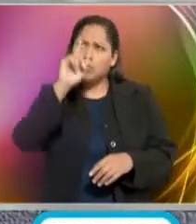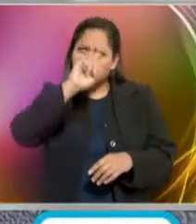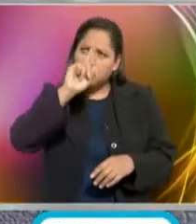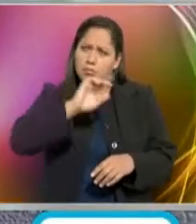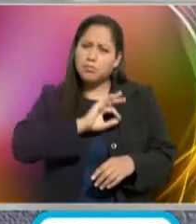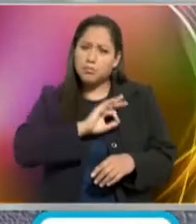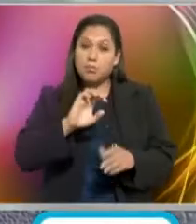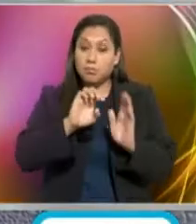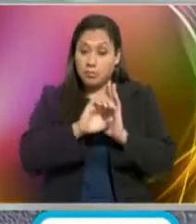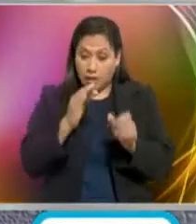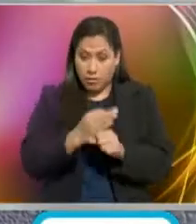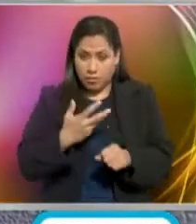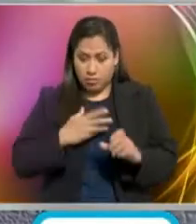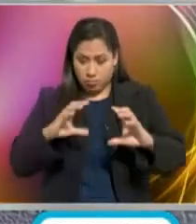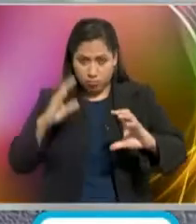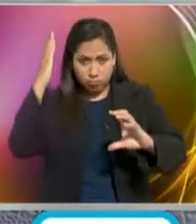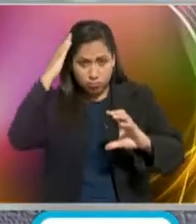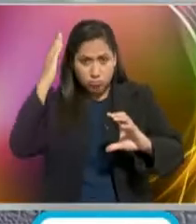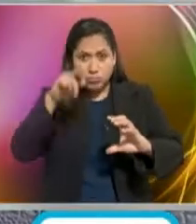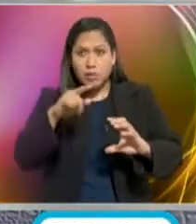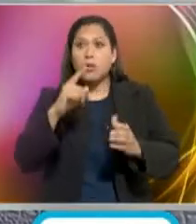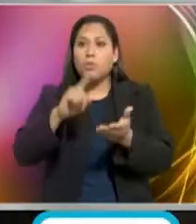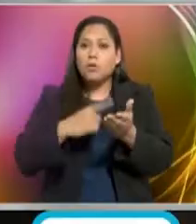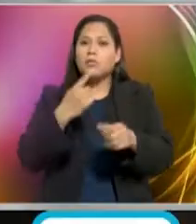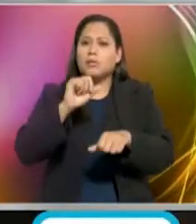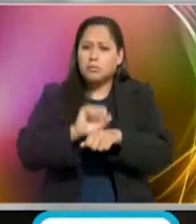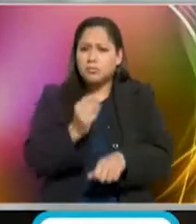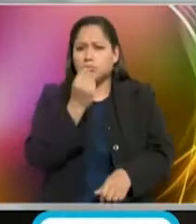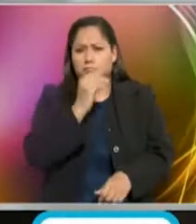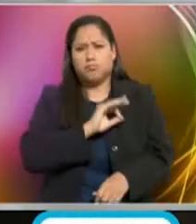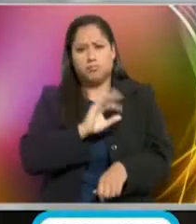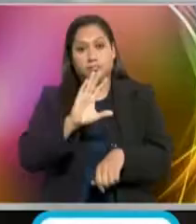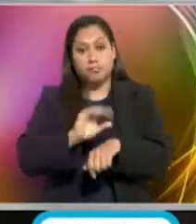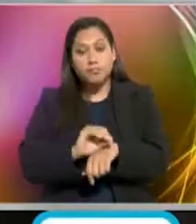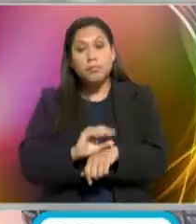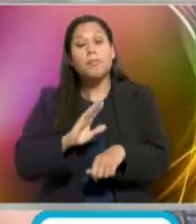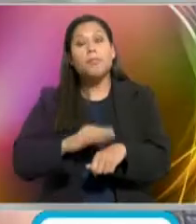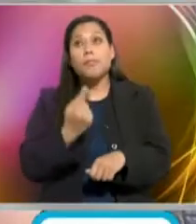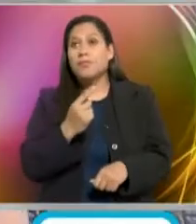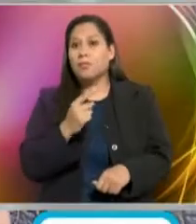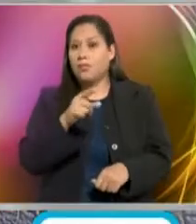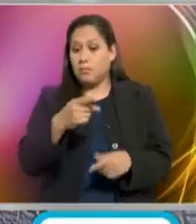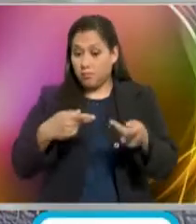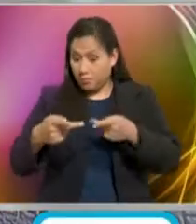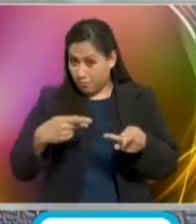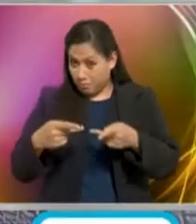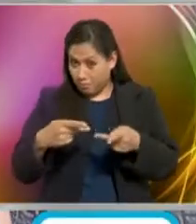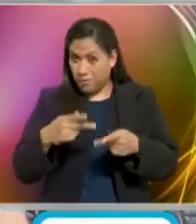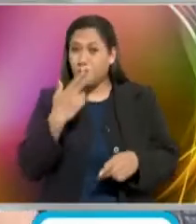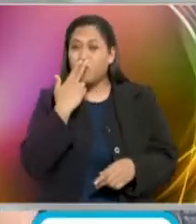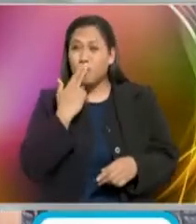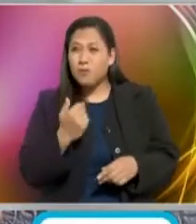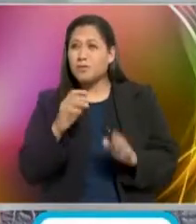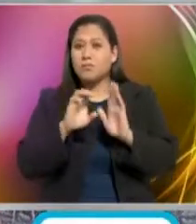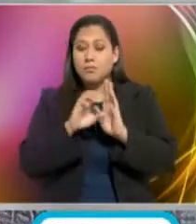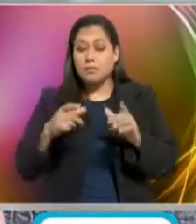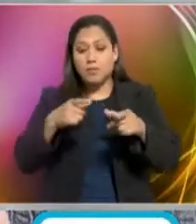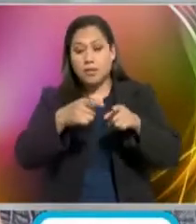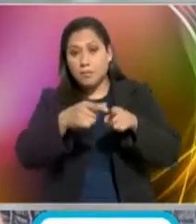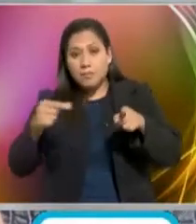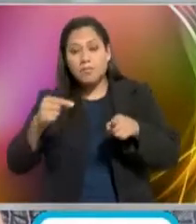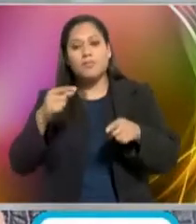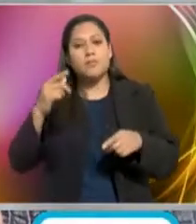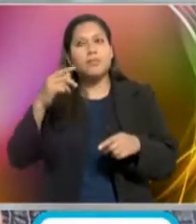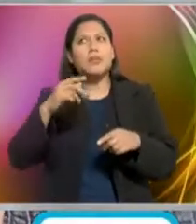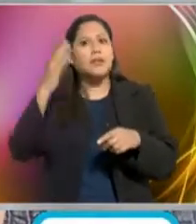si está ahorita de temporada, al menos una vez a la semana. ¿Ya? Porque, bueno, no tanto en preparaciones tan dulces como el pay de